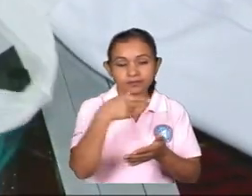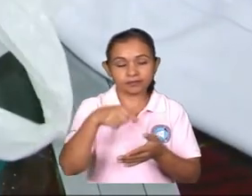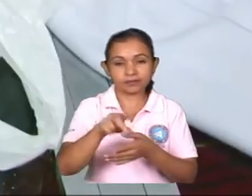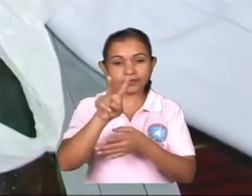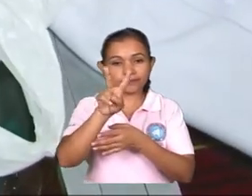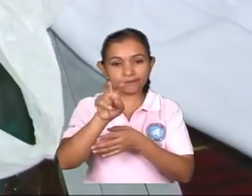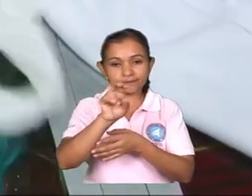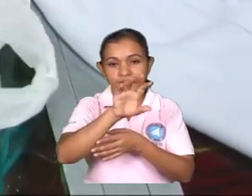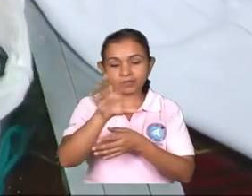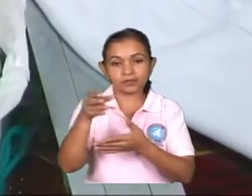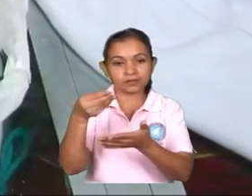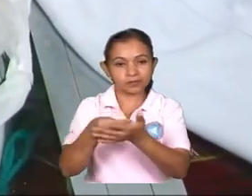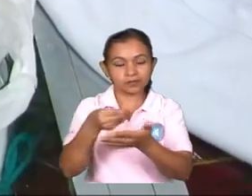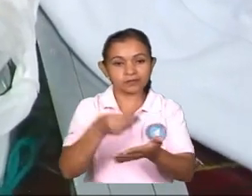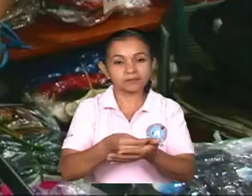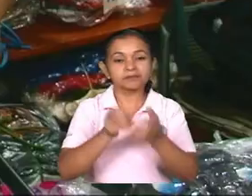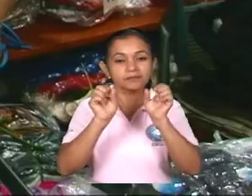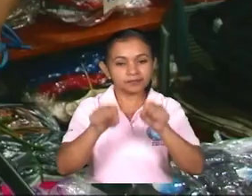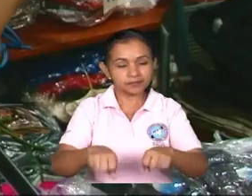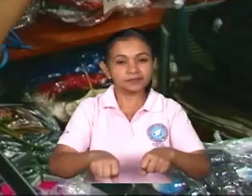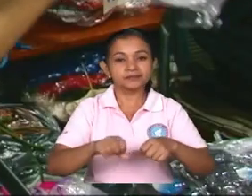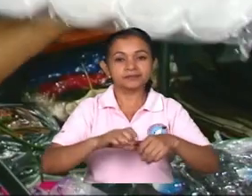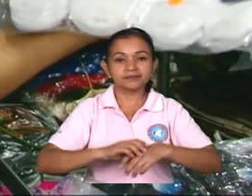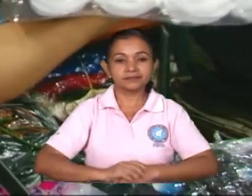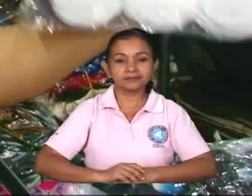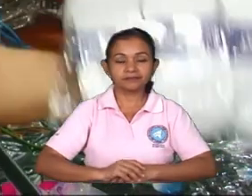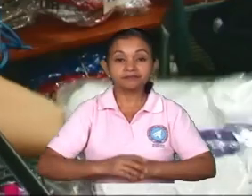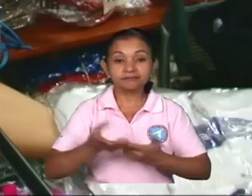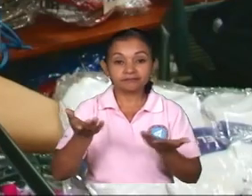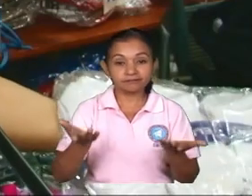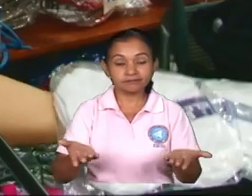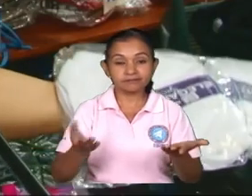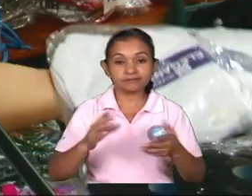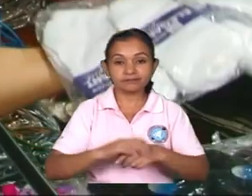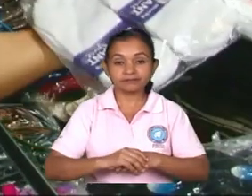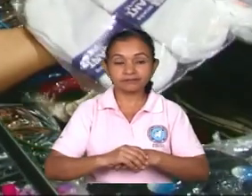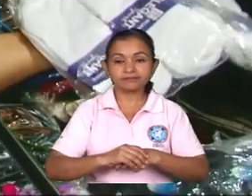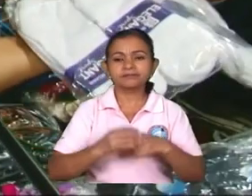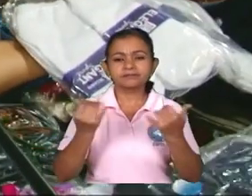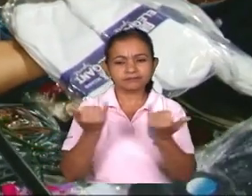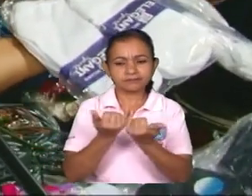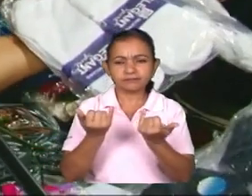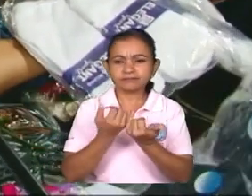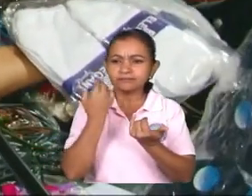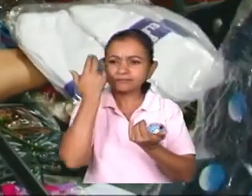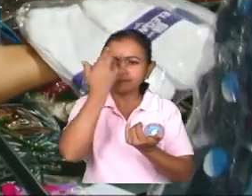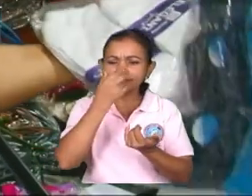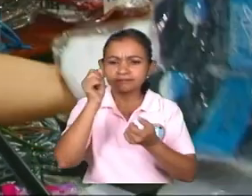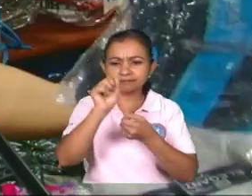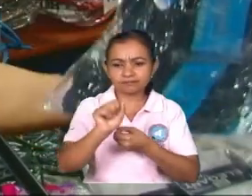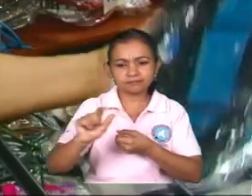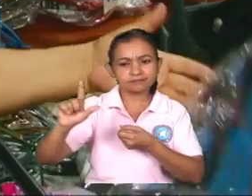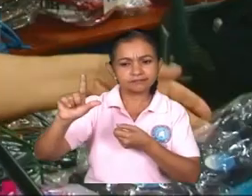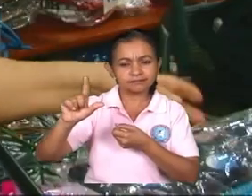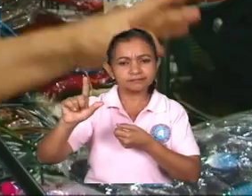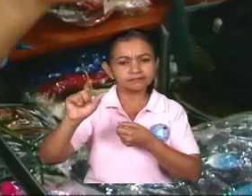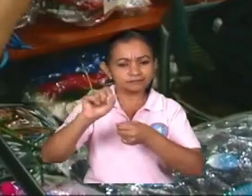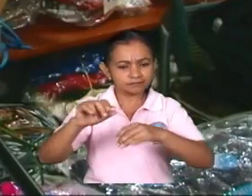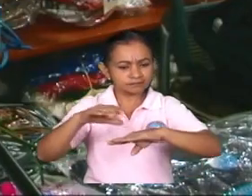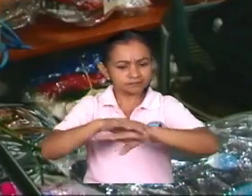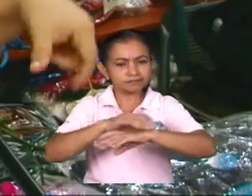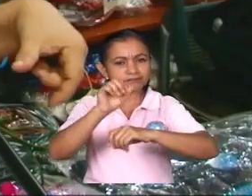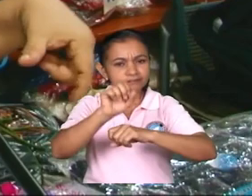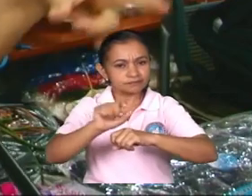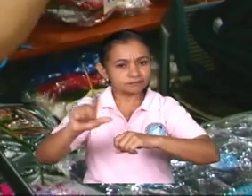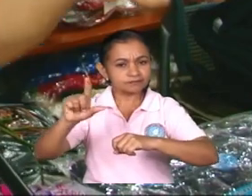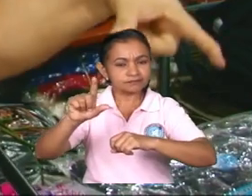en 20 córdobas. También hay para estudiantes, para sí, niños. Y hay en azul, si el cliente quiere,